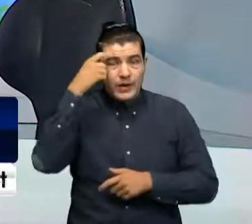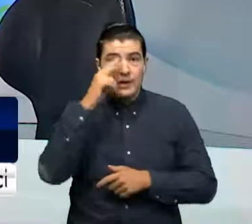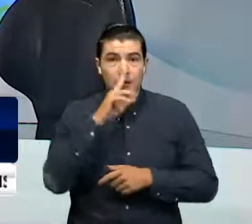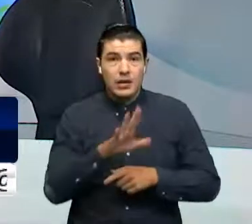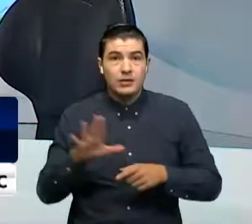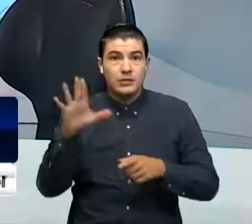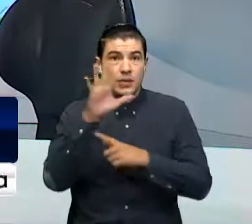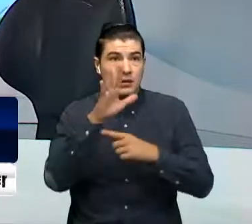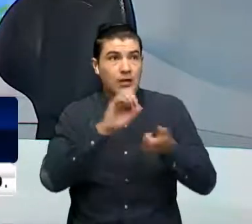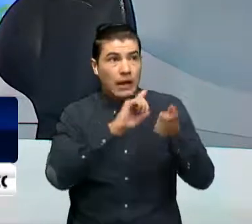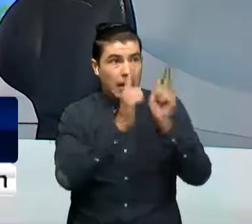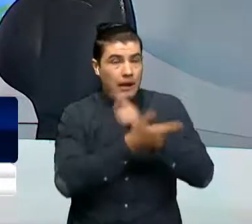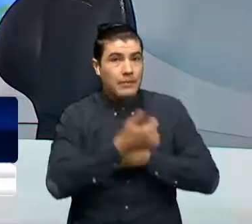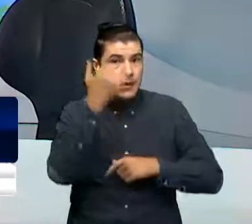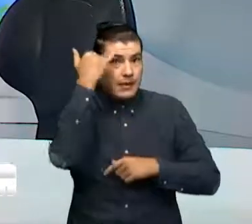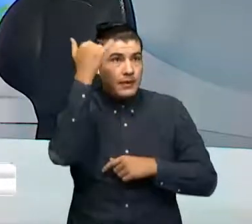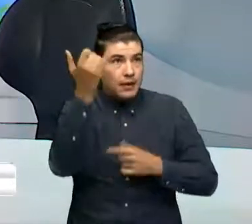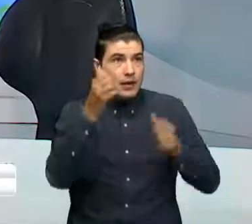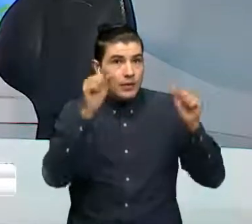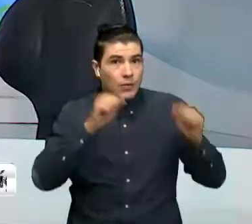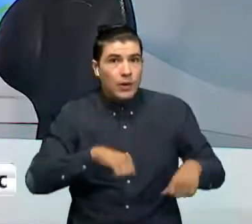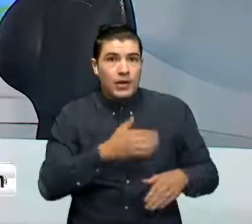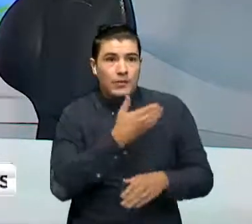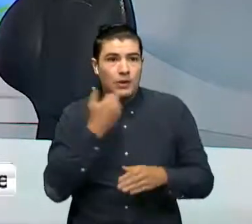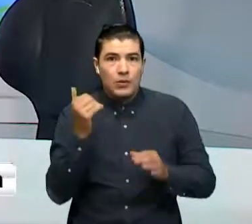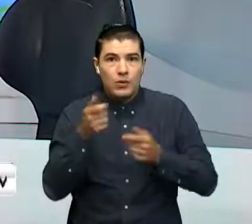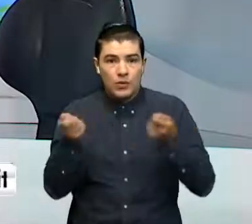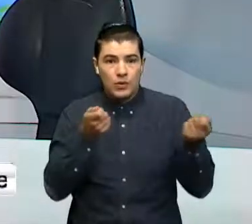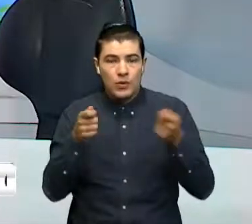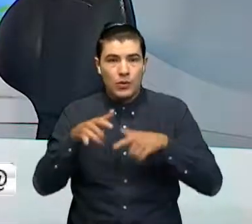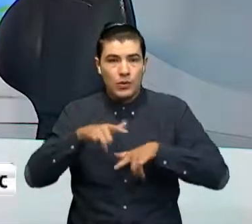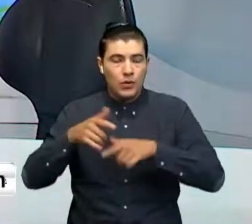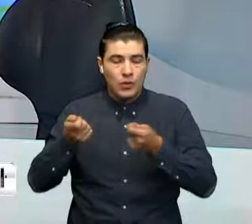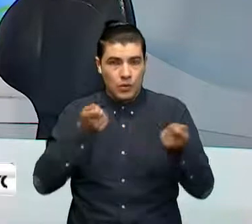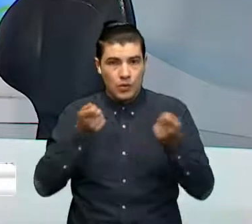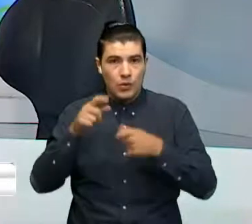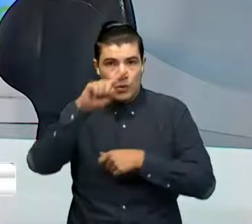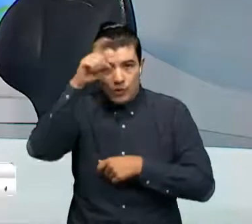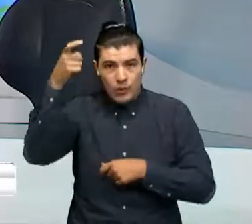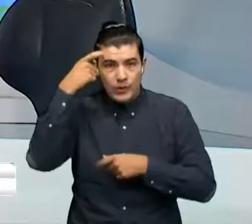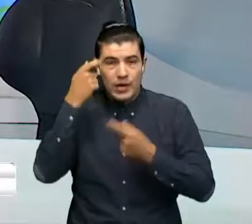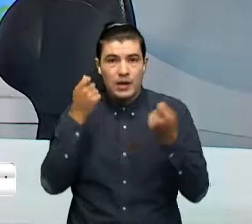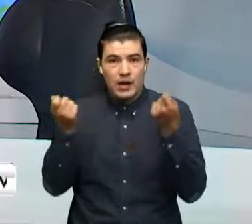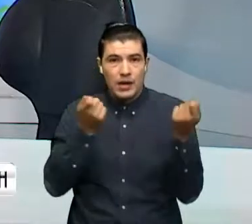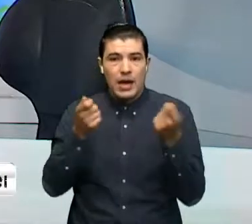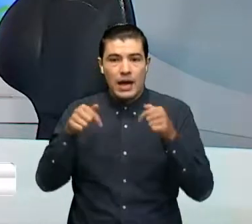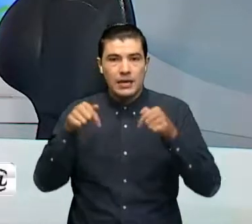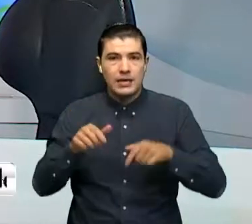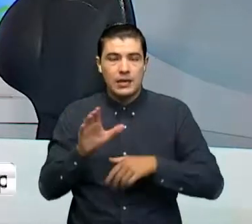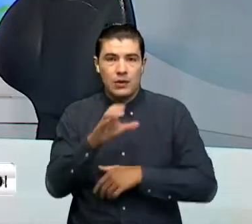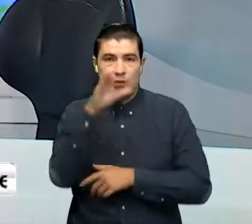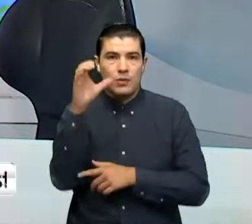educación. Compañeros y televidentes, hasta aquí toda la información. Con la cámara de Yosimar Castrillón informó Heider Logato Cuadros para Oriente Noticias.